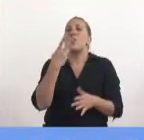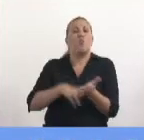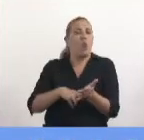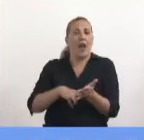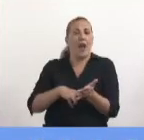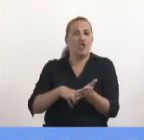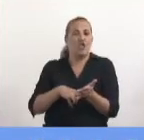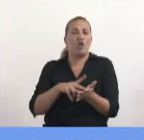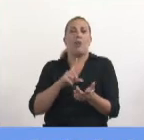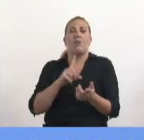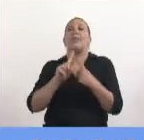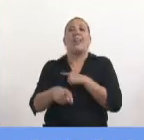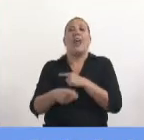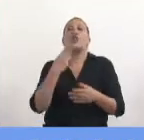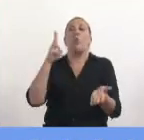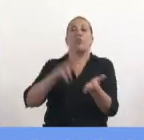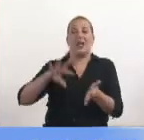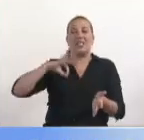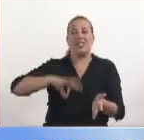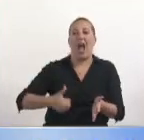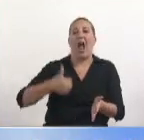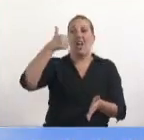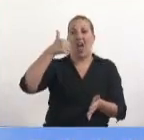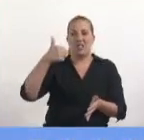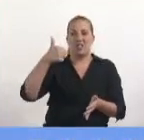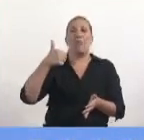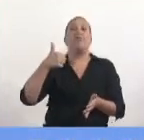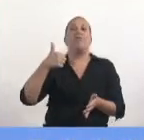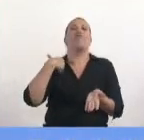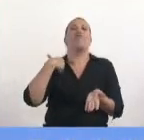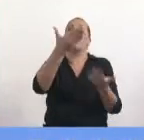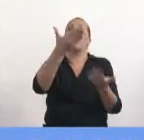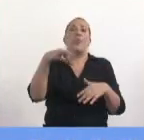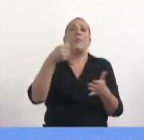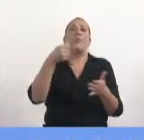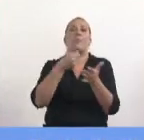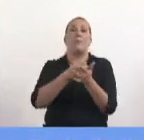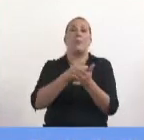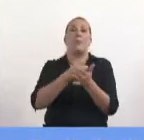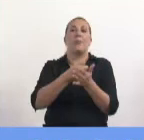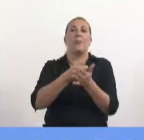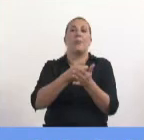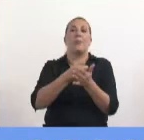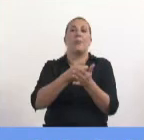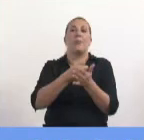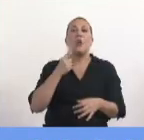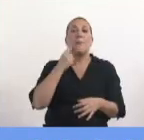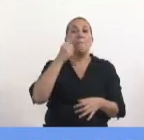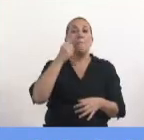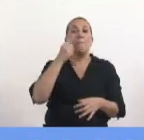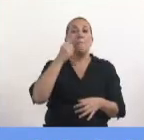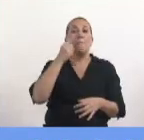por excelencia, que es el de ganancia, le saco a las provincias. Bueno, venimos por única vez desde el año 32. Yo no